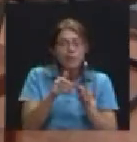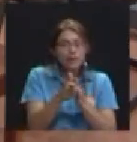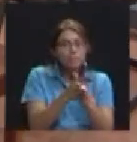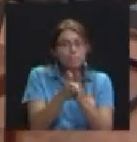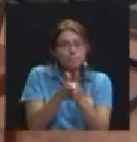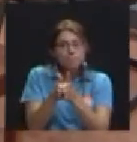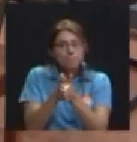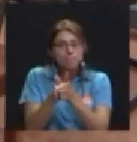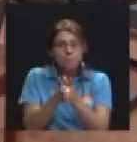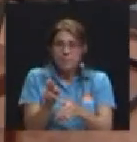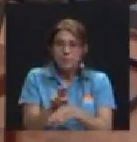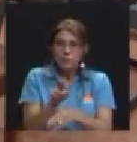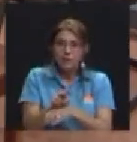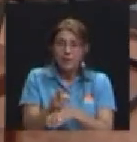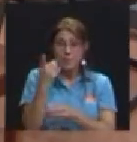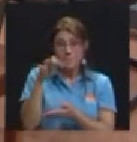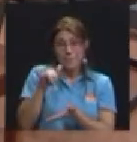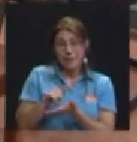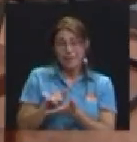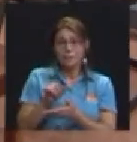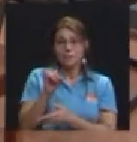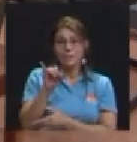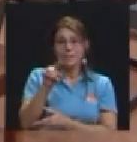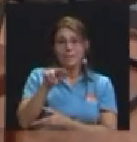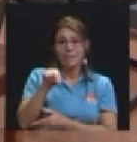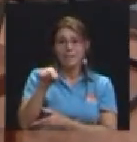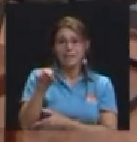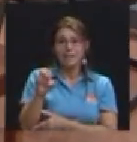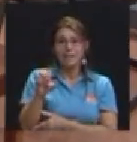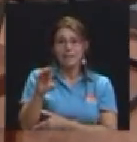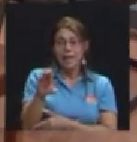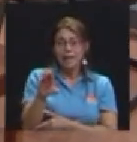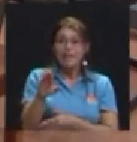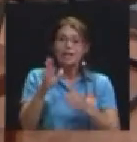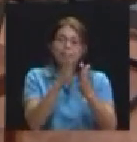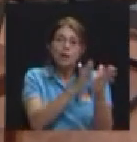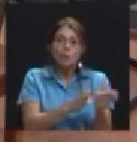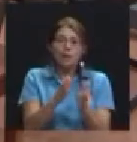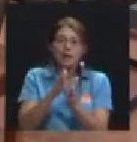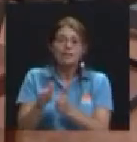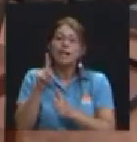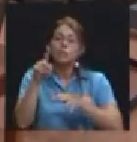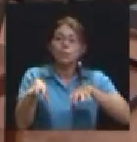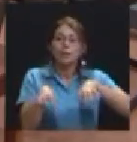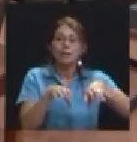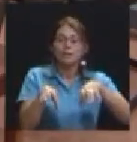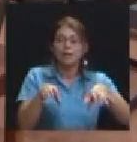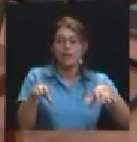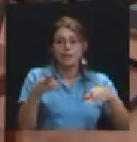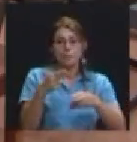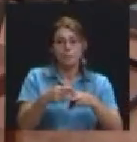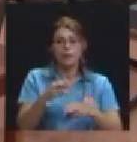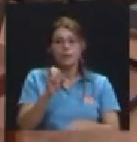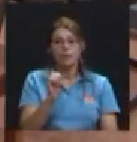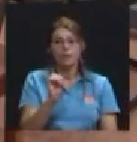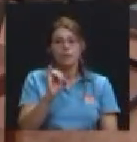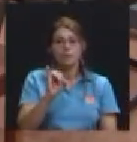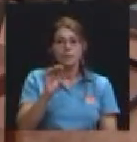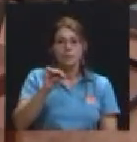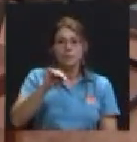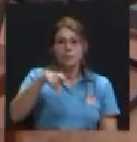para ello es que el INEC está organizando un simposio instando a todos los investigadores para